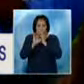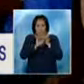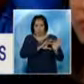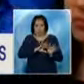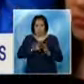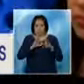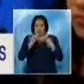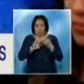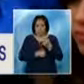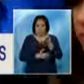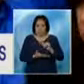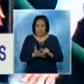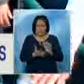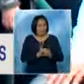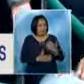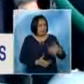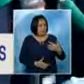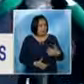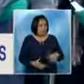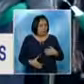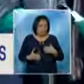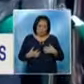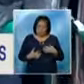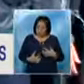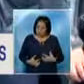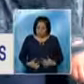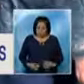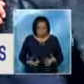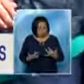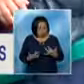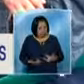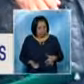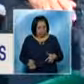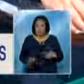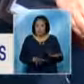Familiares y amigos expresaron su malestar y tristeza por la pérdida de Percy.